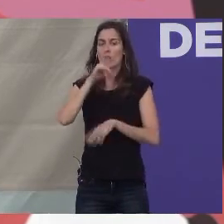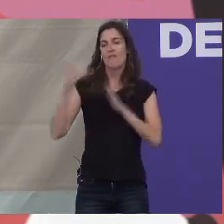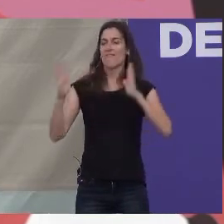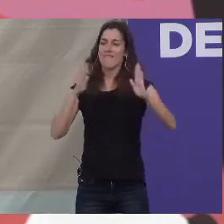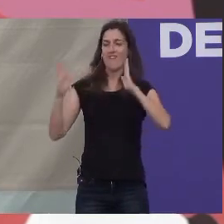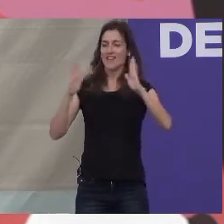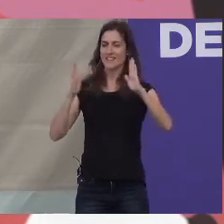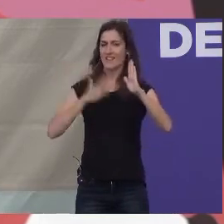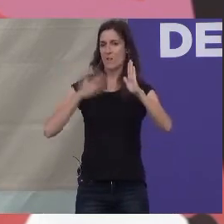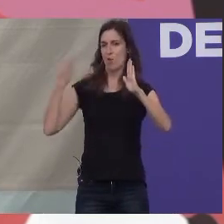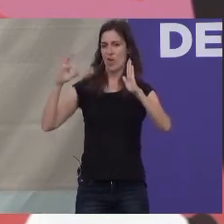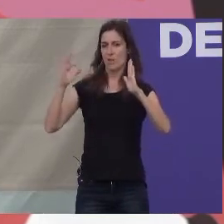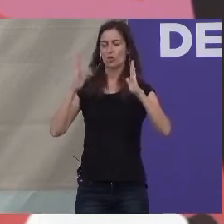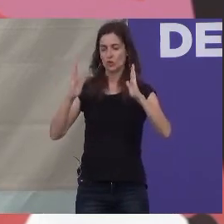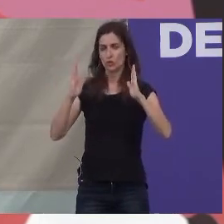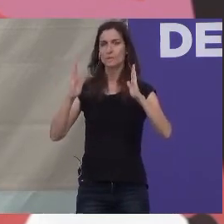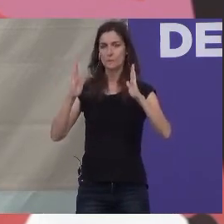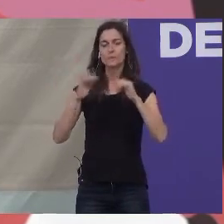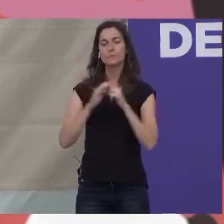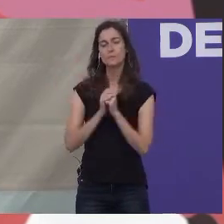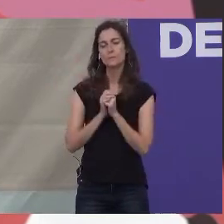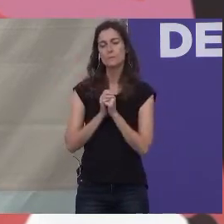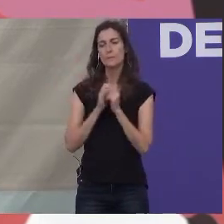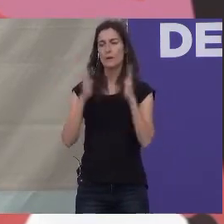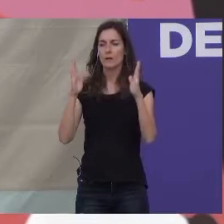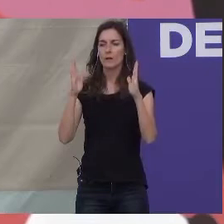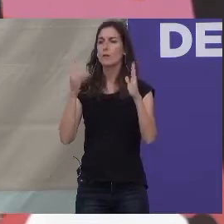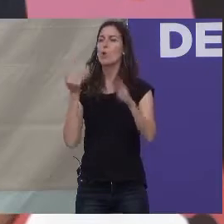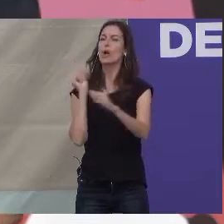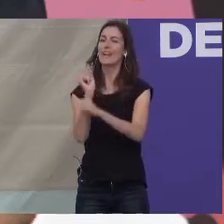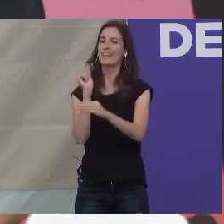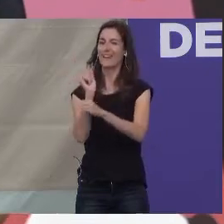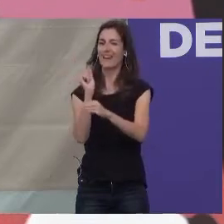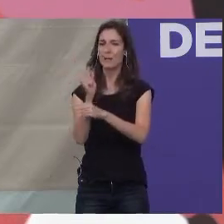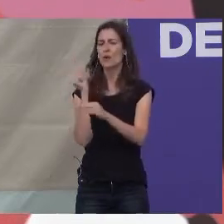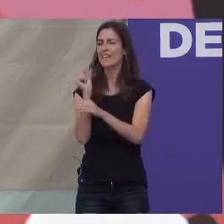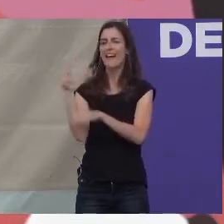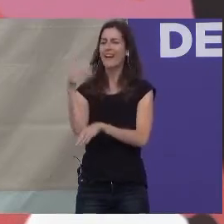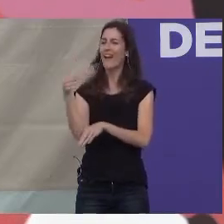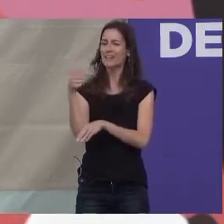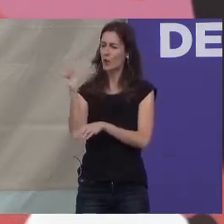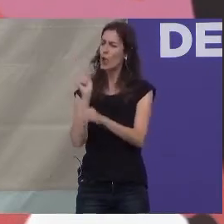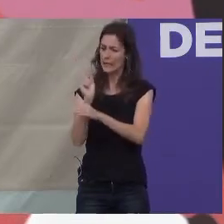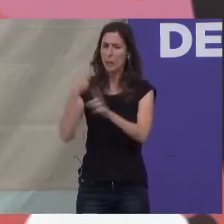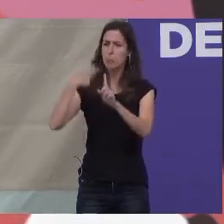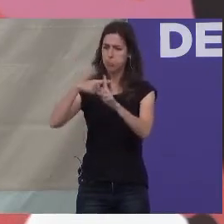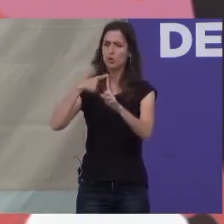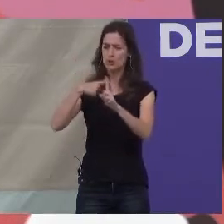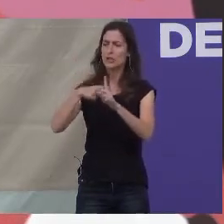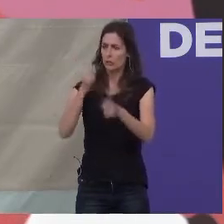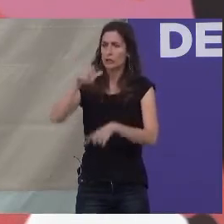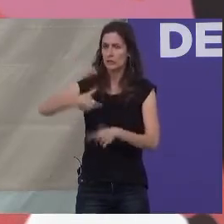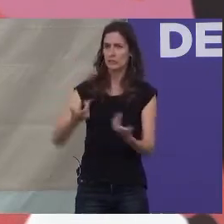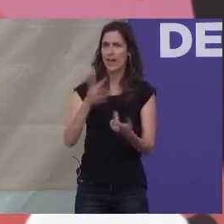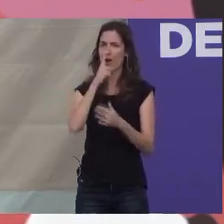estamos entrando en una fase en Podemos en la que es crítica, pero no desde el mal sentido, sino desde un buen sentido. Estamos